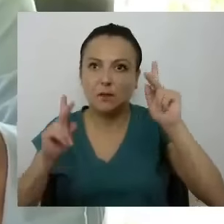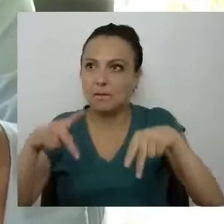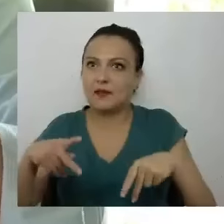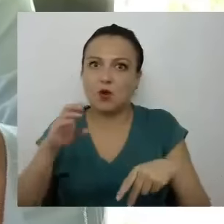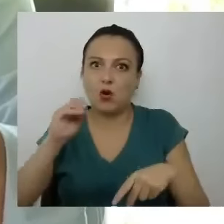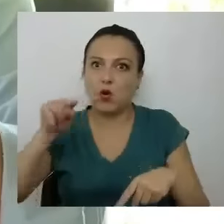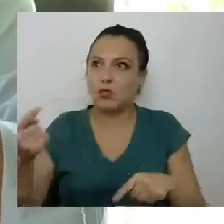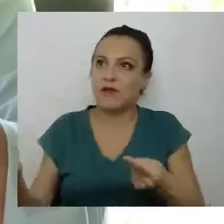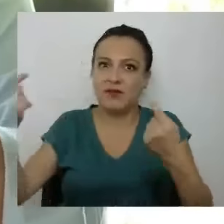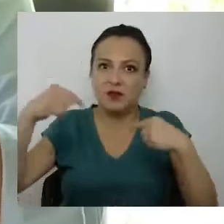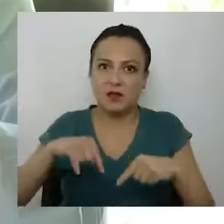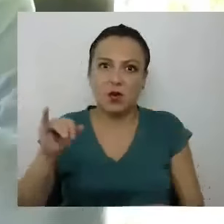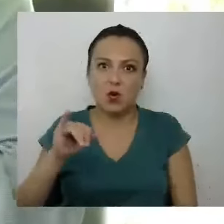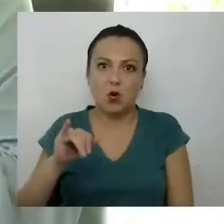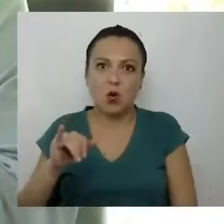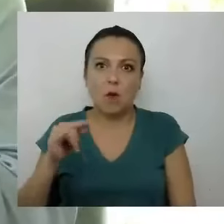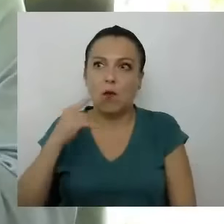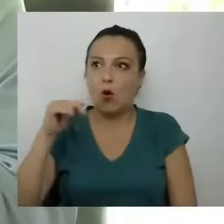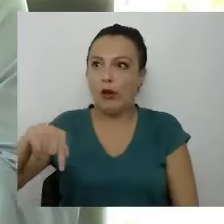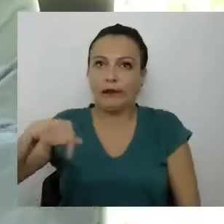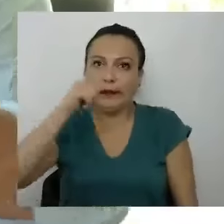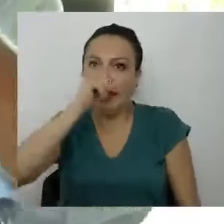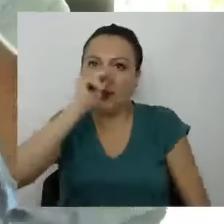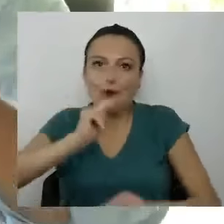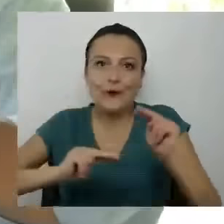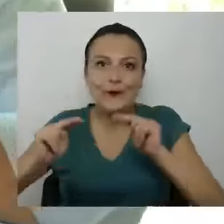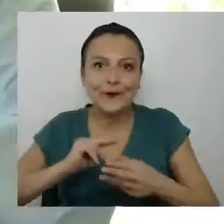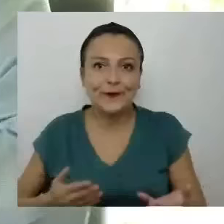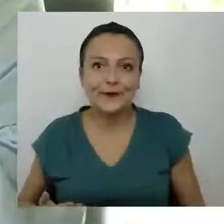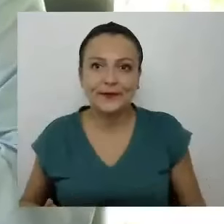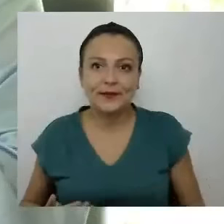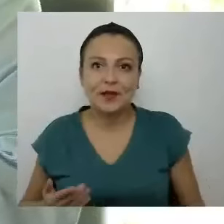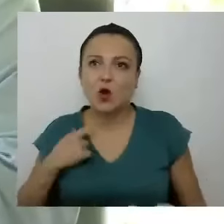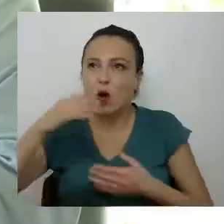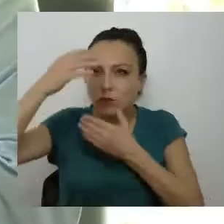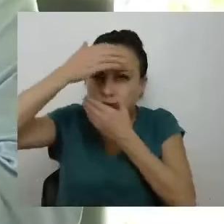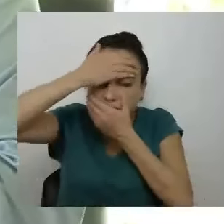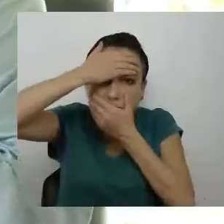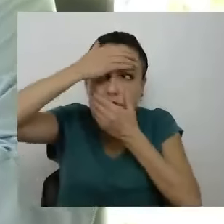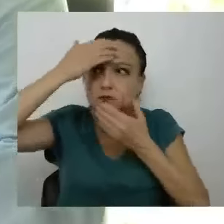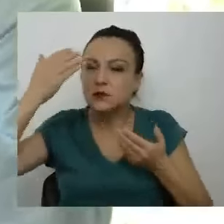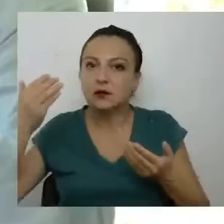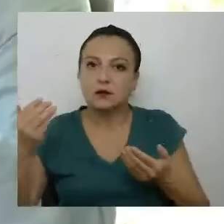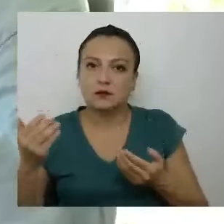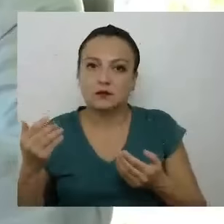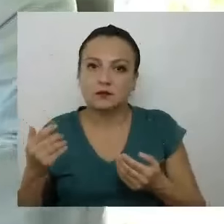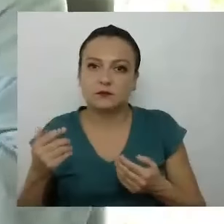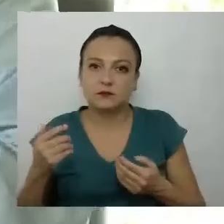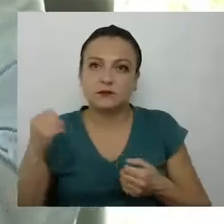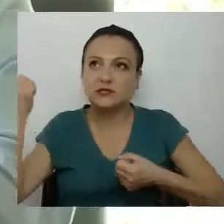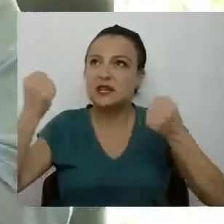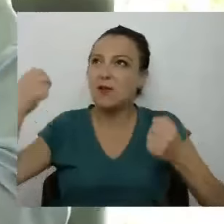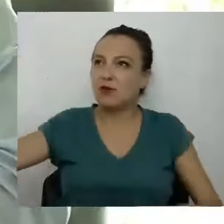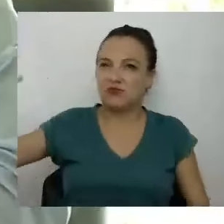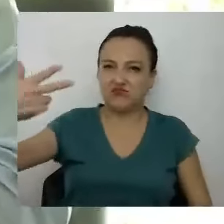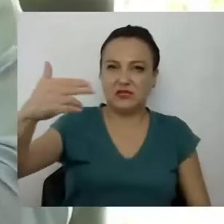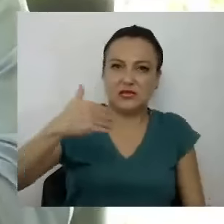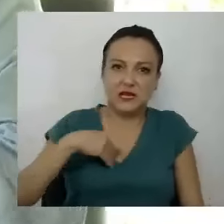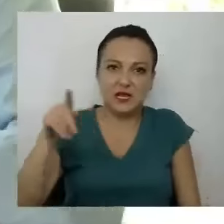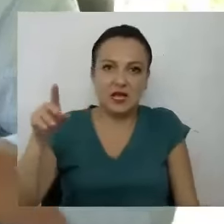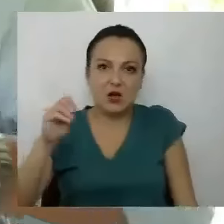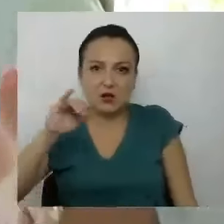como que se tratara un búnker de narcotráfico, con pasamontañas, con el famoso camión ese que tiene